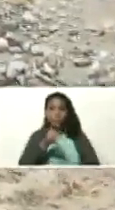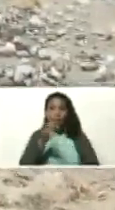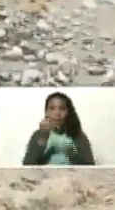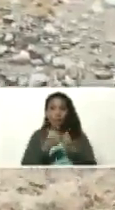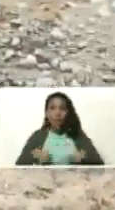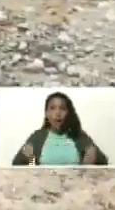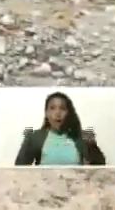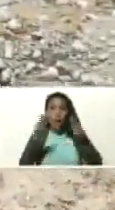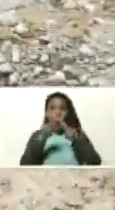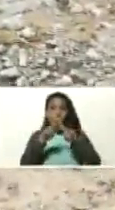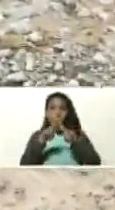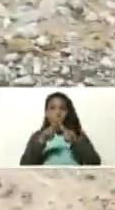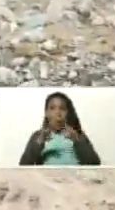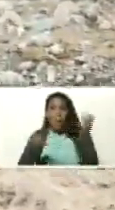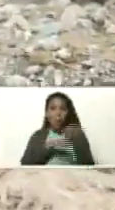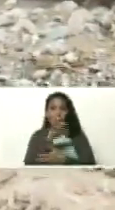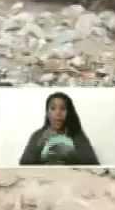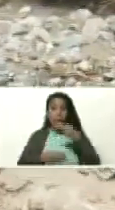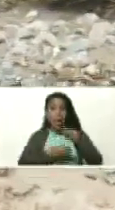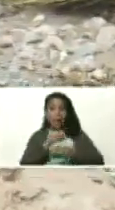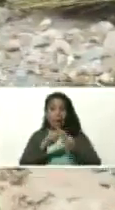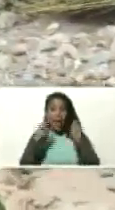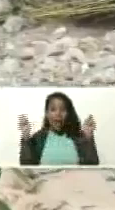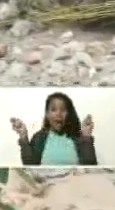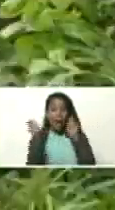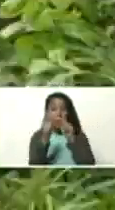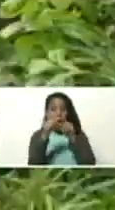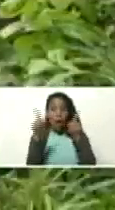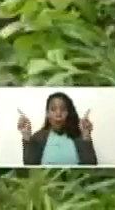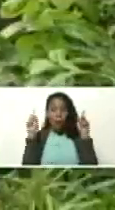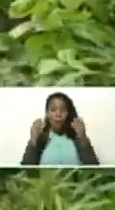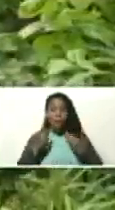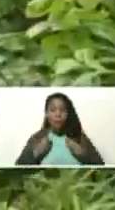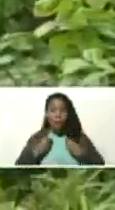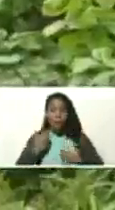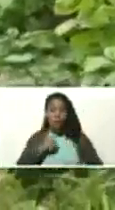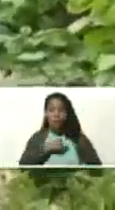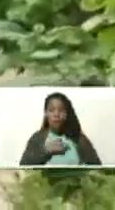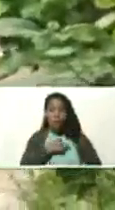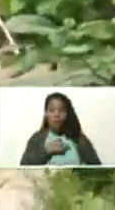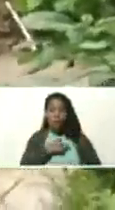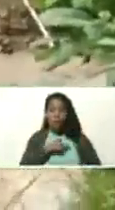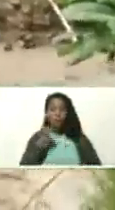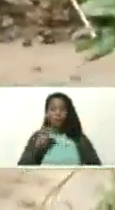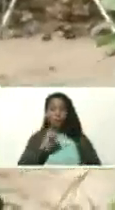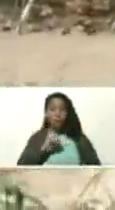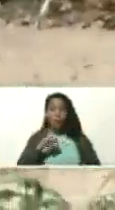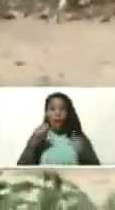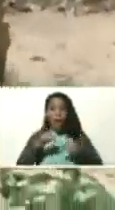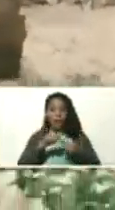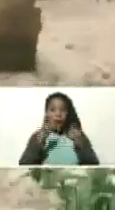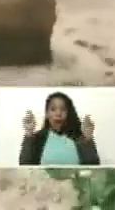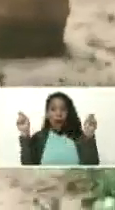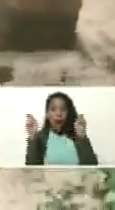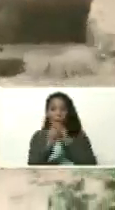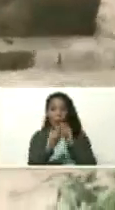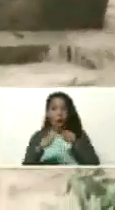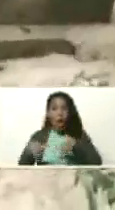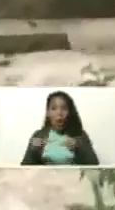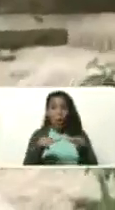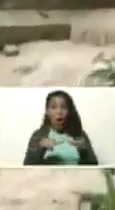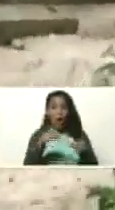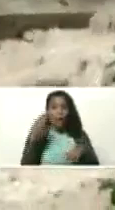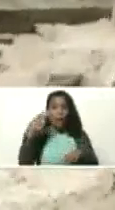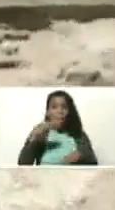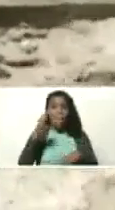Unidas, las crisis que generan el cambio climático, y estamos viviendo precisamente parte de ese cambio climático. En el sector de La